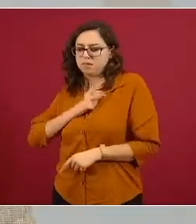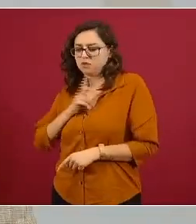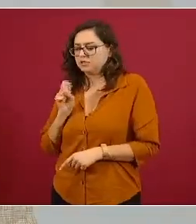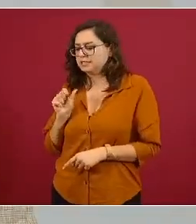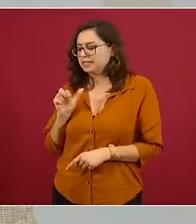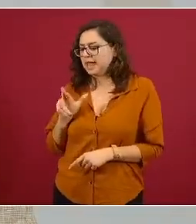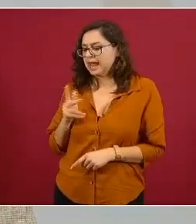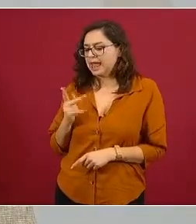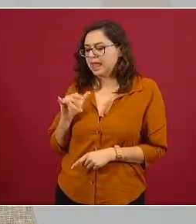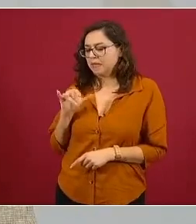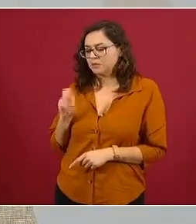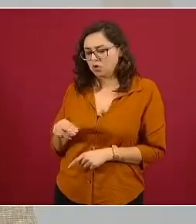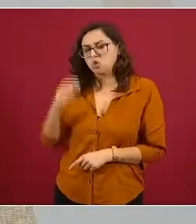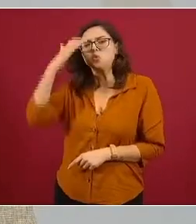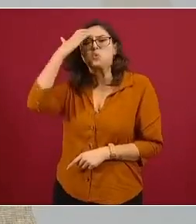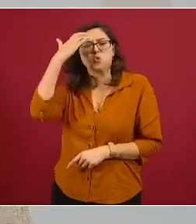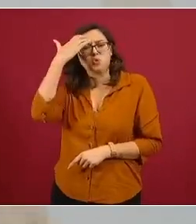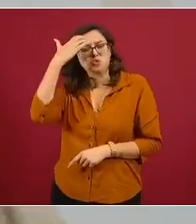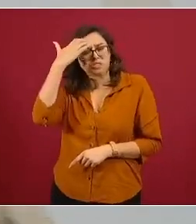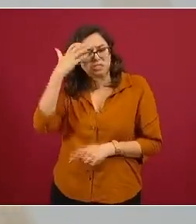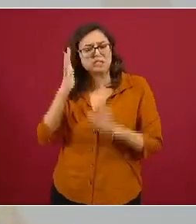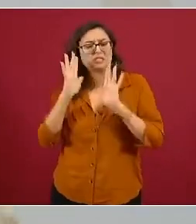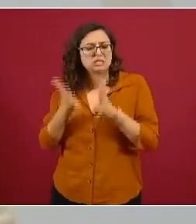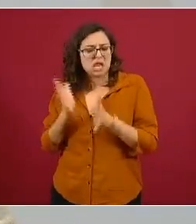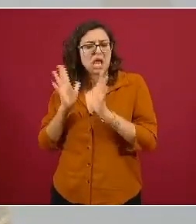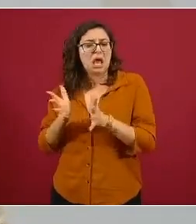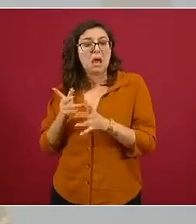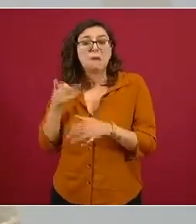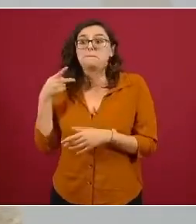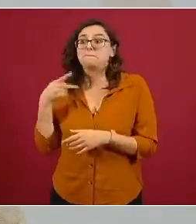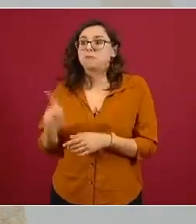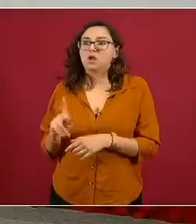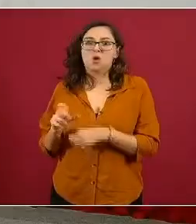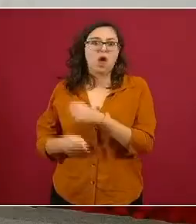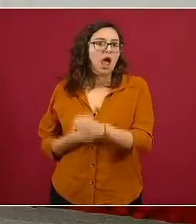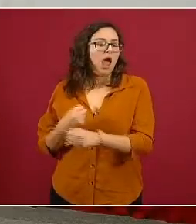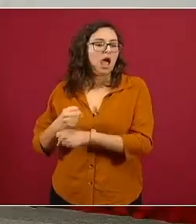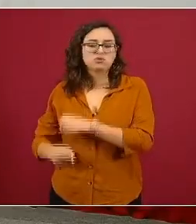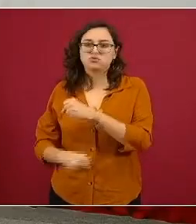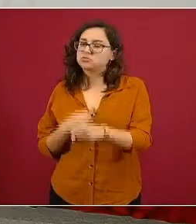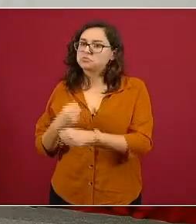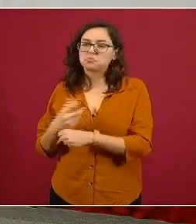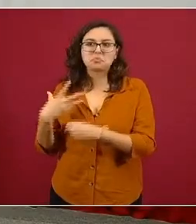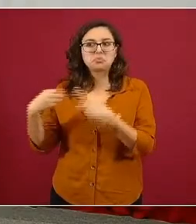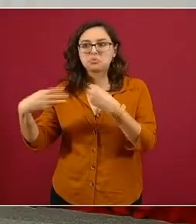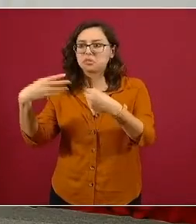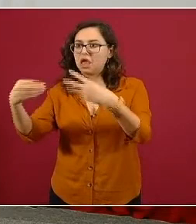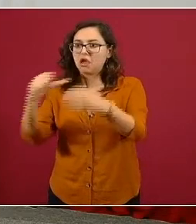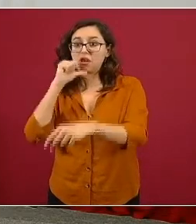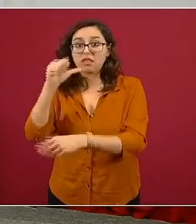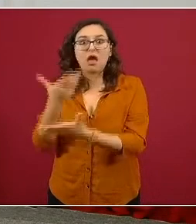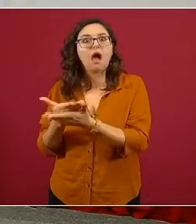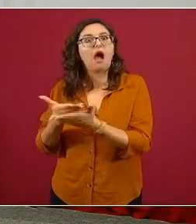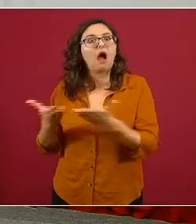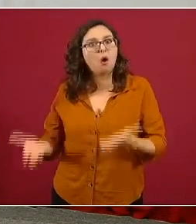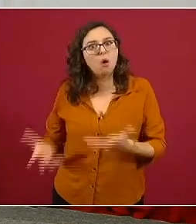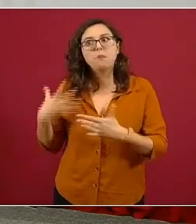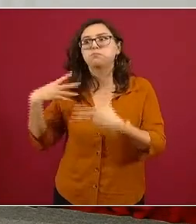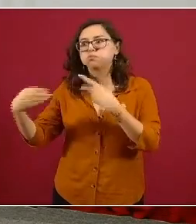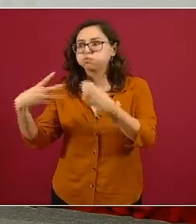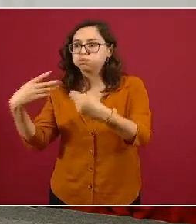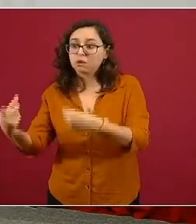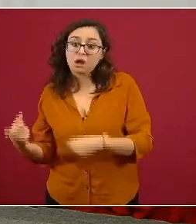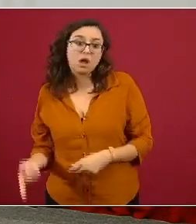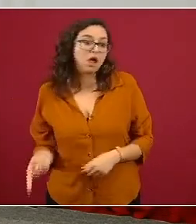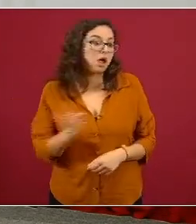no había estado presente en México por muchos años, excepto los casos importados, que es sarampión, y otra que es completamente emergente para la